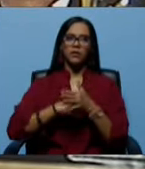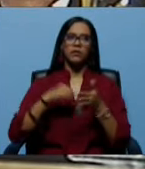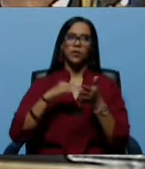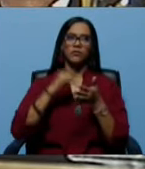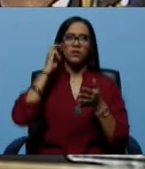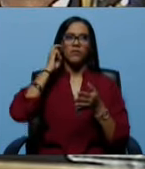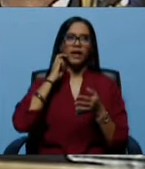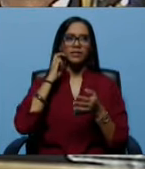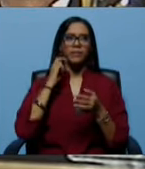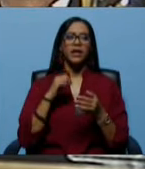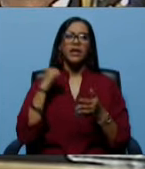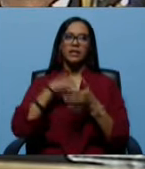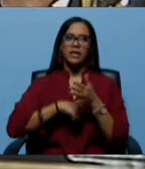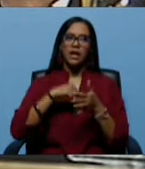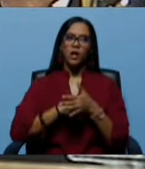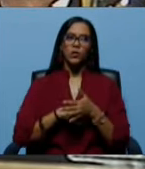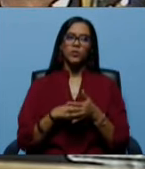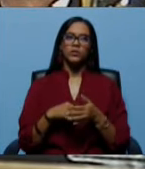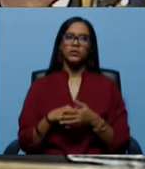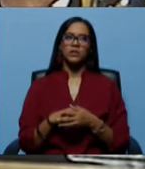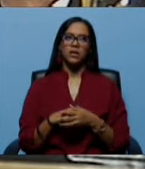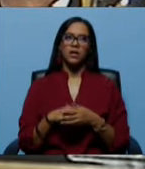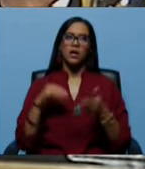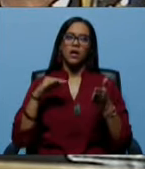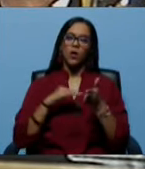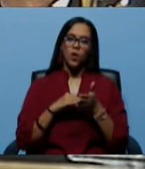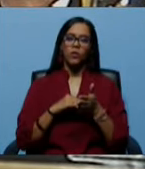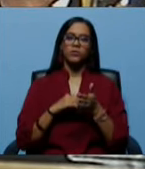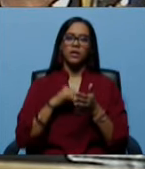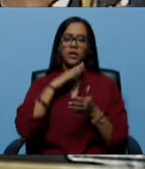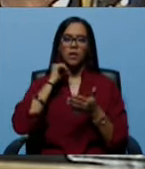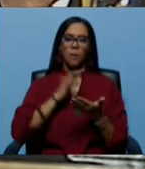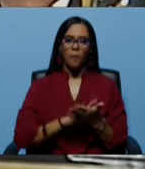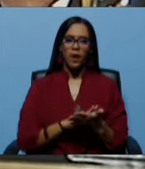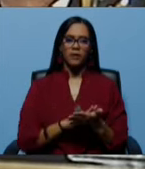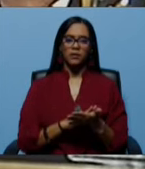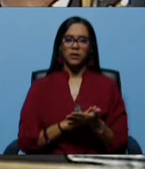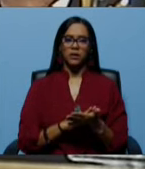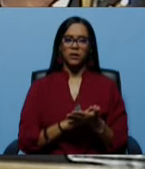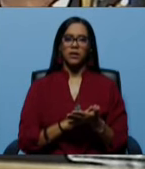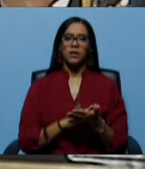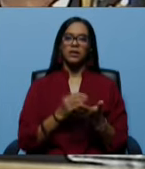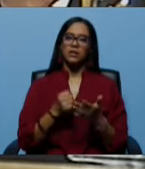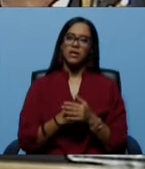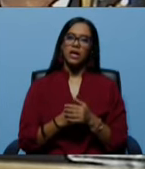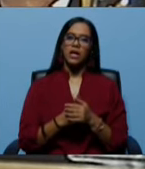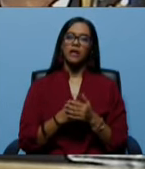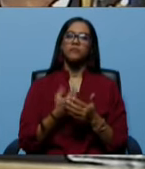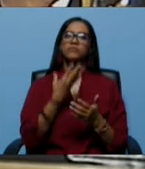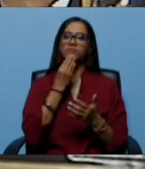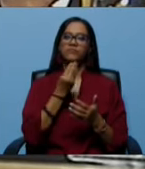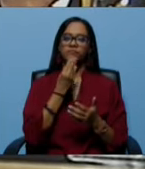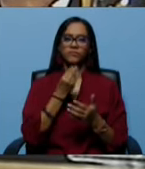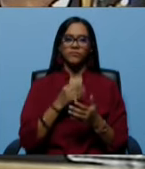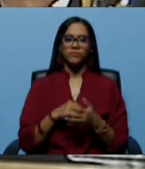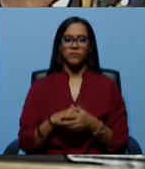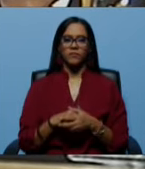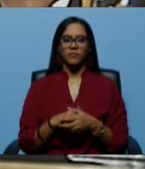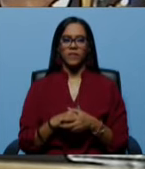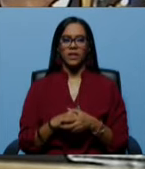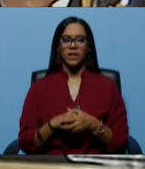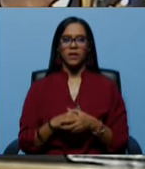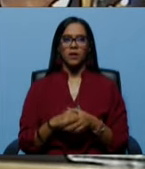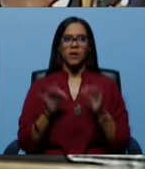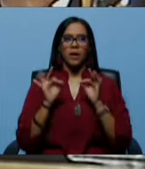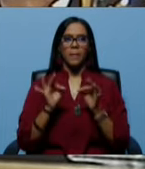fascismo, de la lucha contra el genocidio de los sionistas que gobiernan Israel. Por eso precisamente